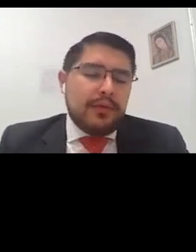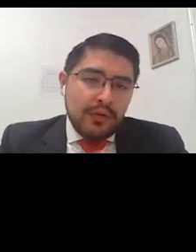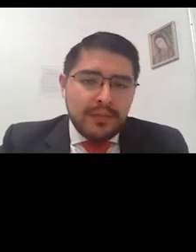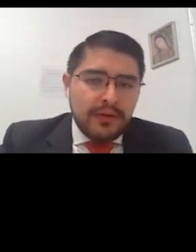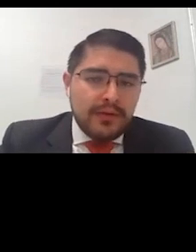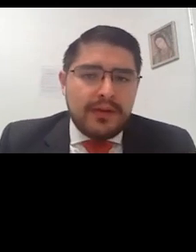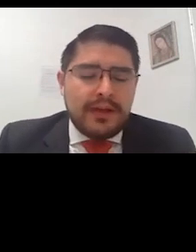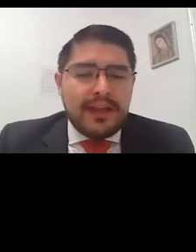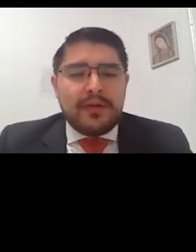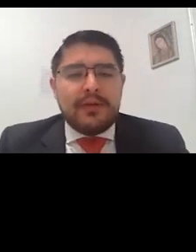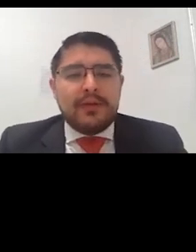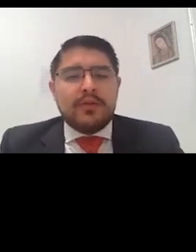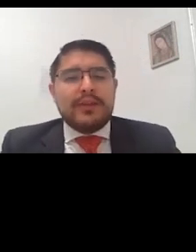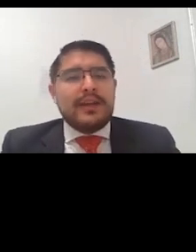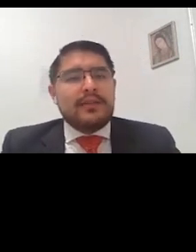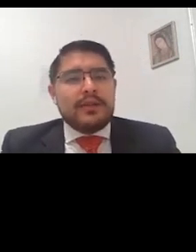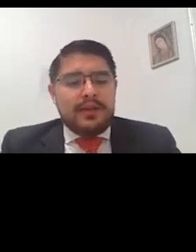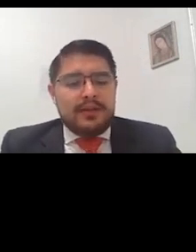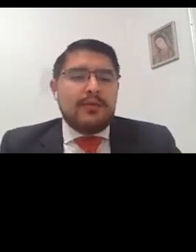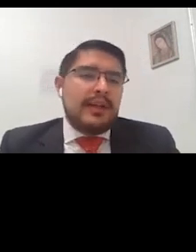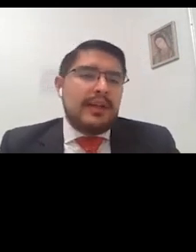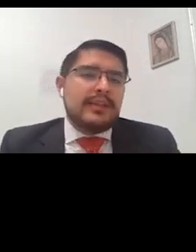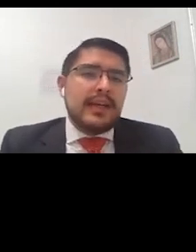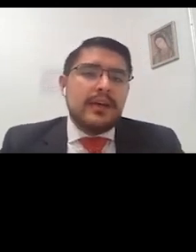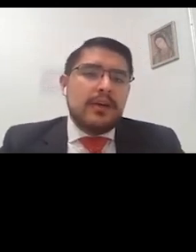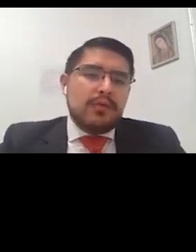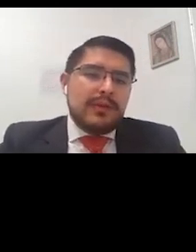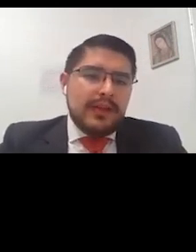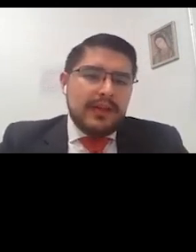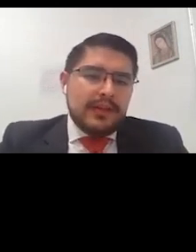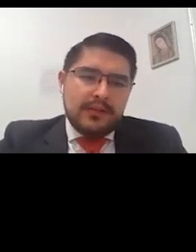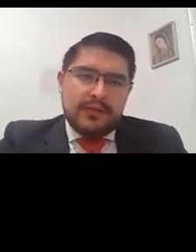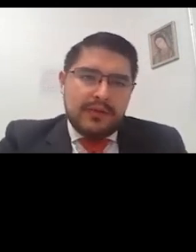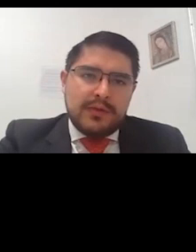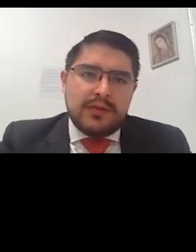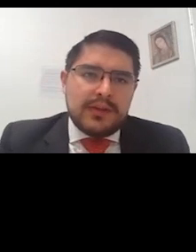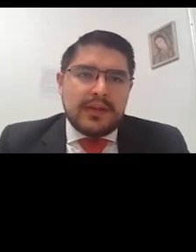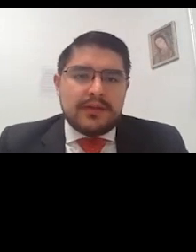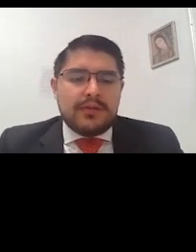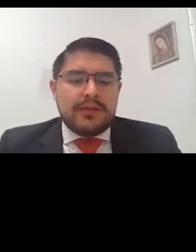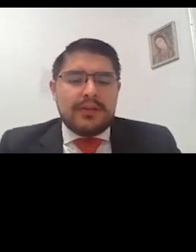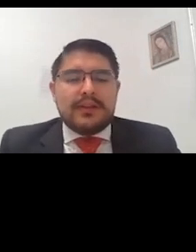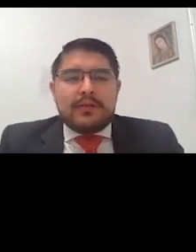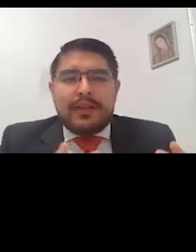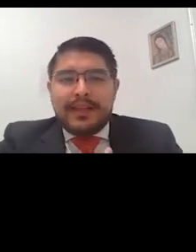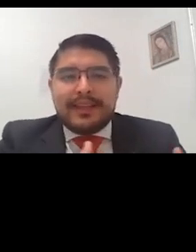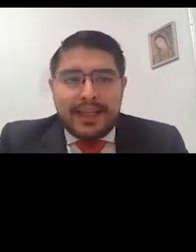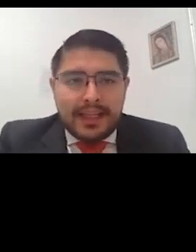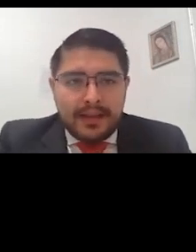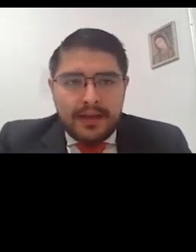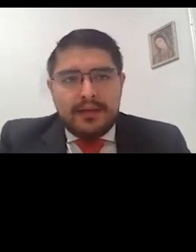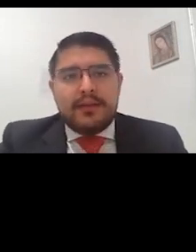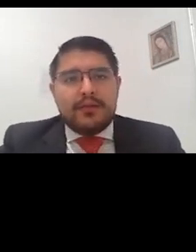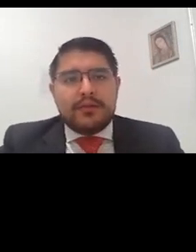Por último, queda prohibido cometer actos de violencia. Justamente estas son disposiciones que son tendientes a cuidar la